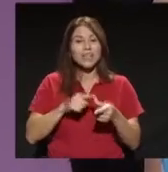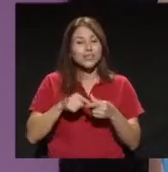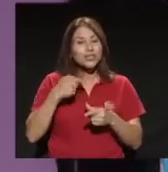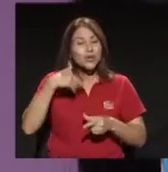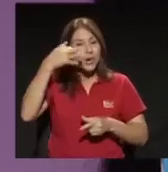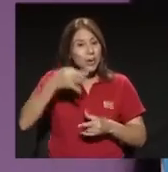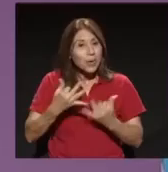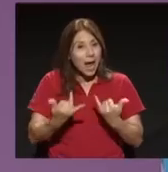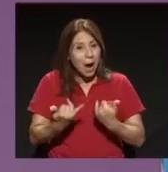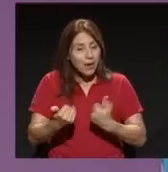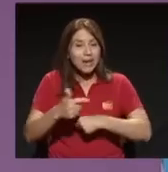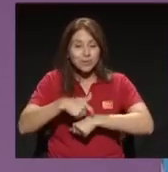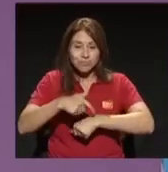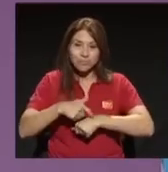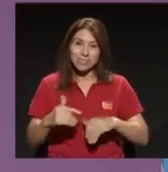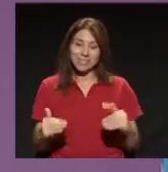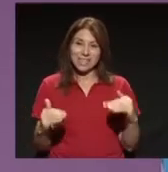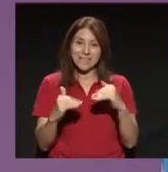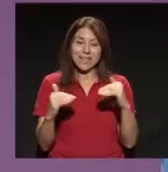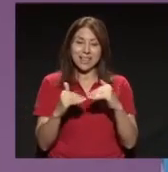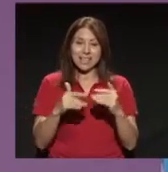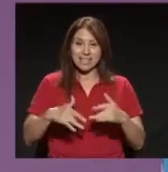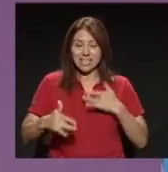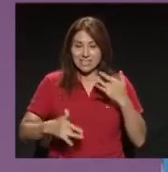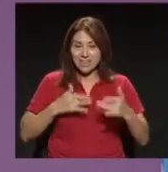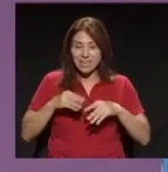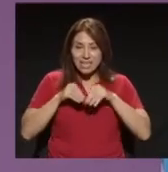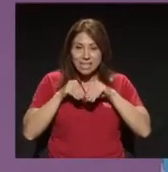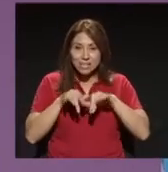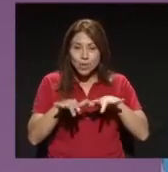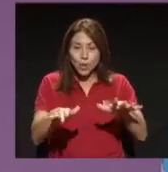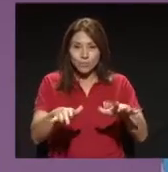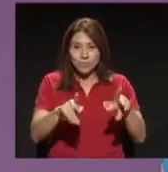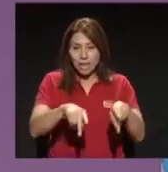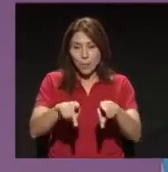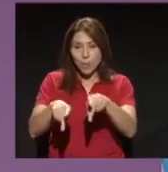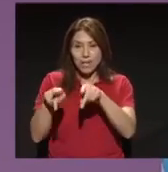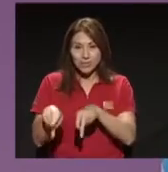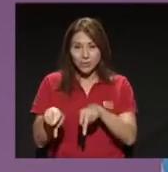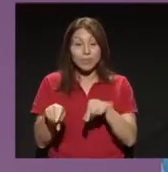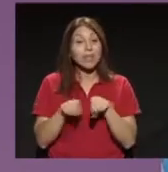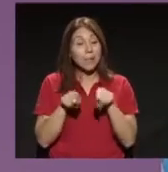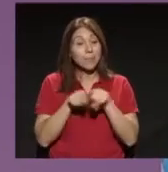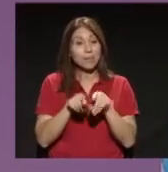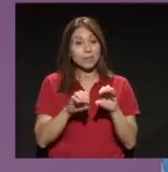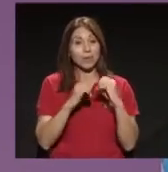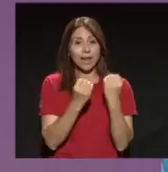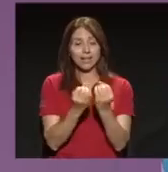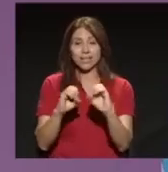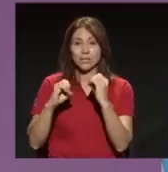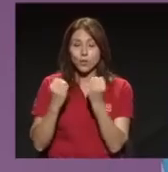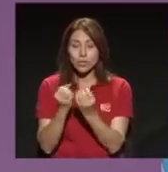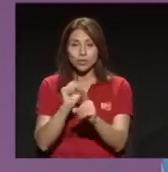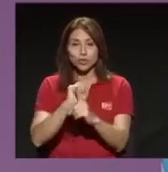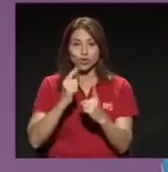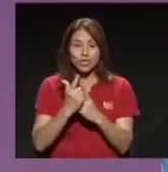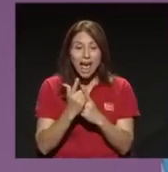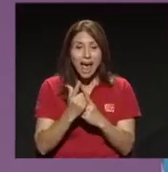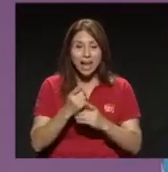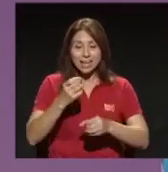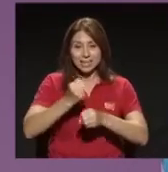sensibilización todavía de la población incluso de las organizaciones de las organizaciones sociales sindicales